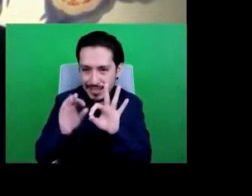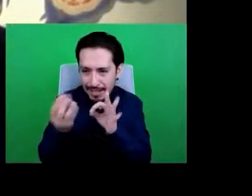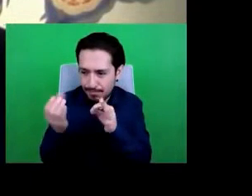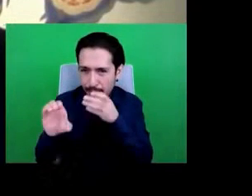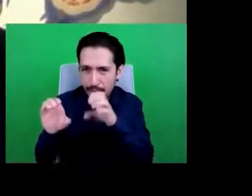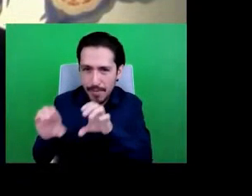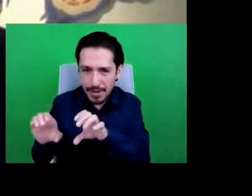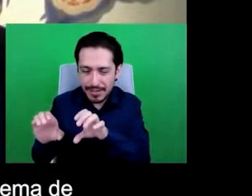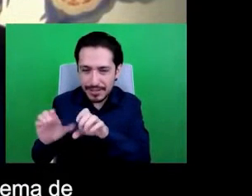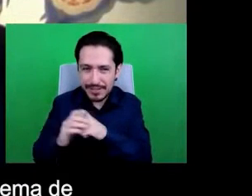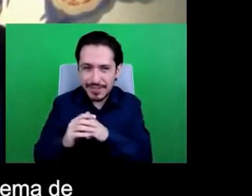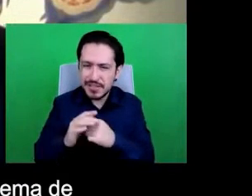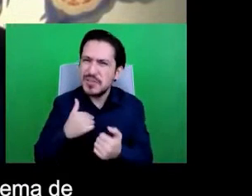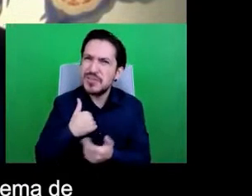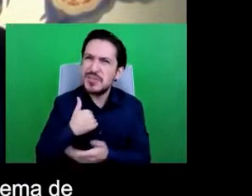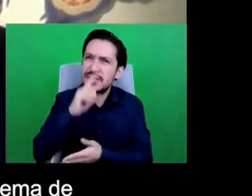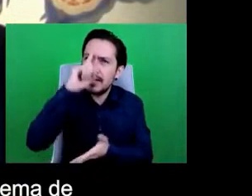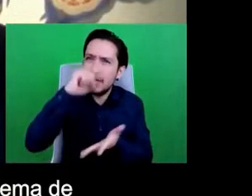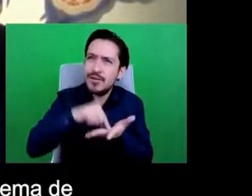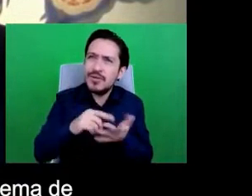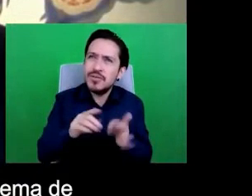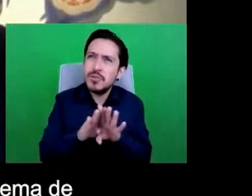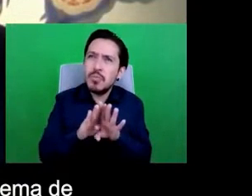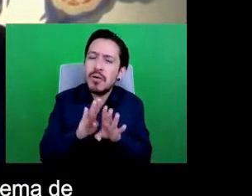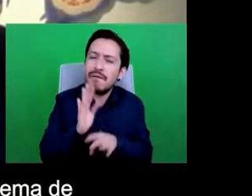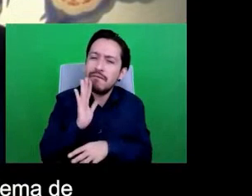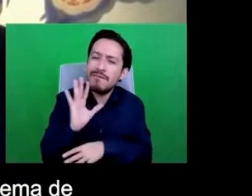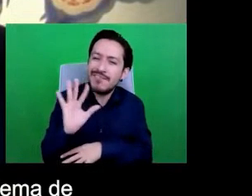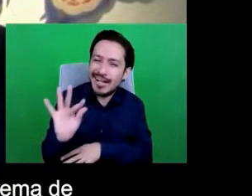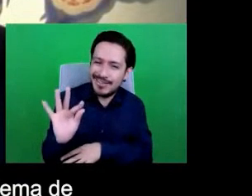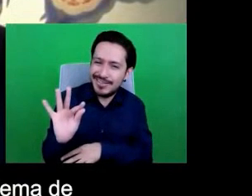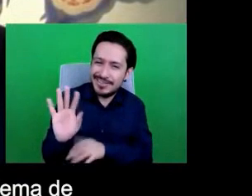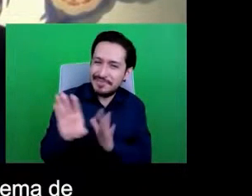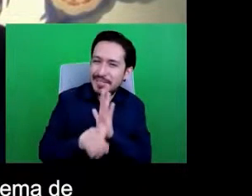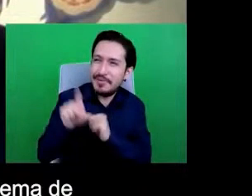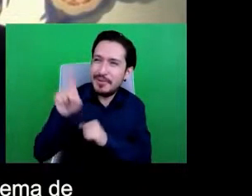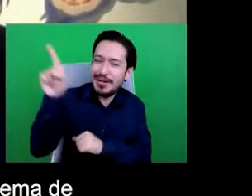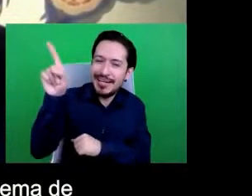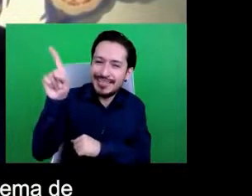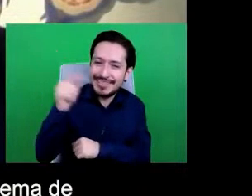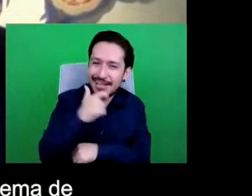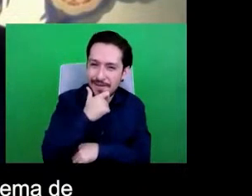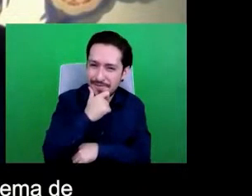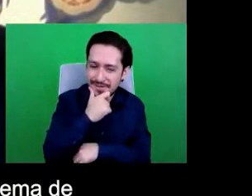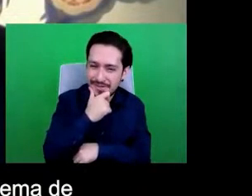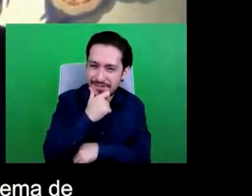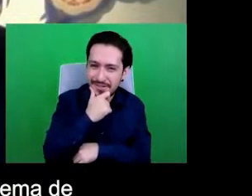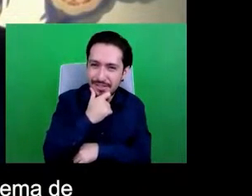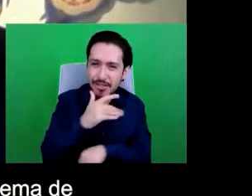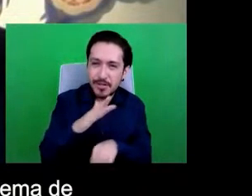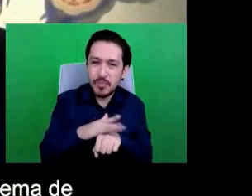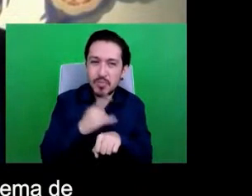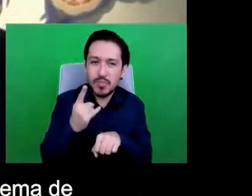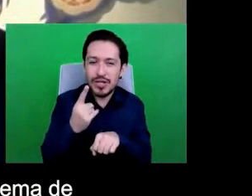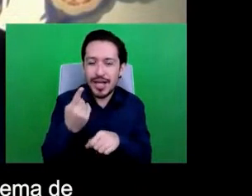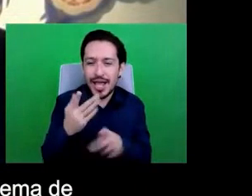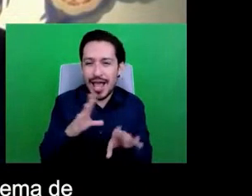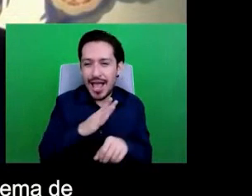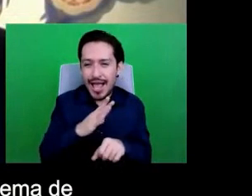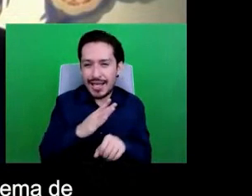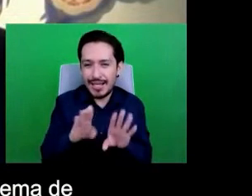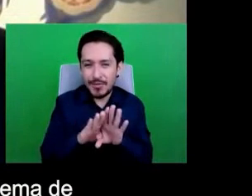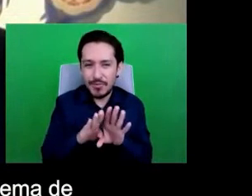es relativamente fácil en el Reino Unido hacerlo porque tenemos un sistema de transmisión